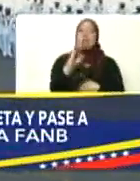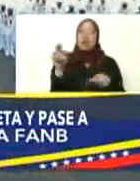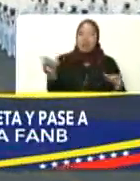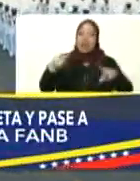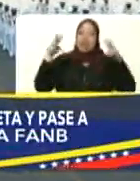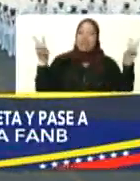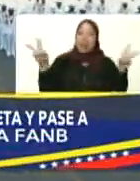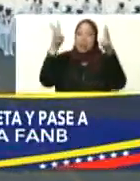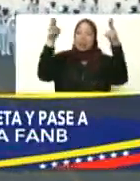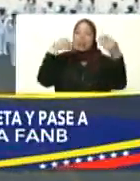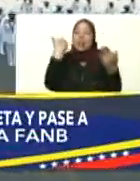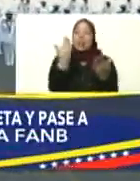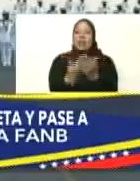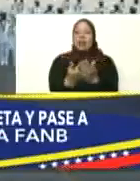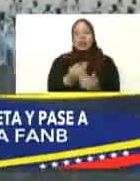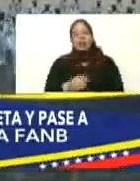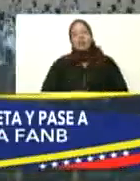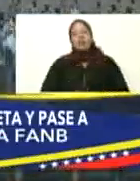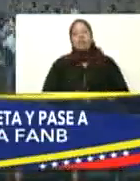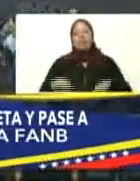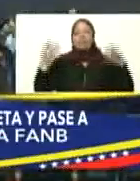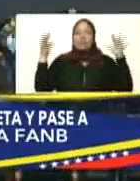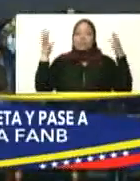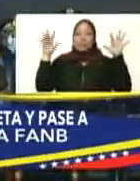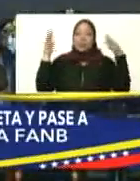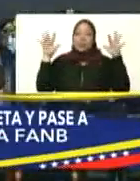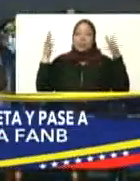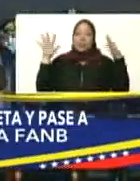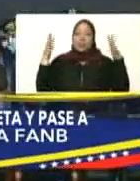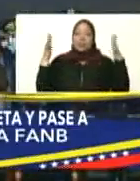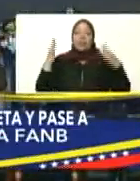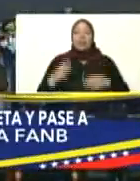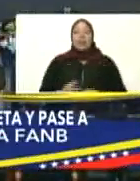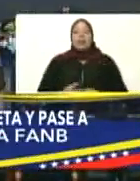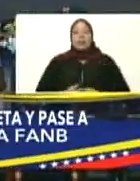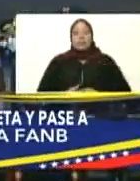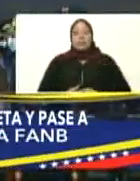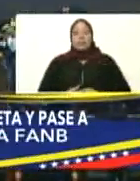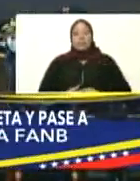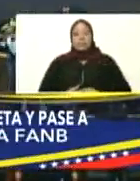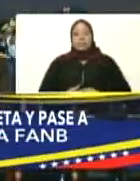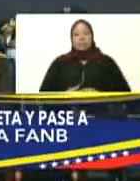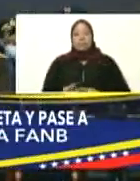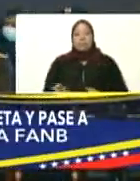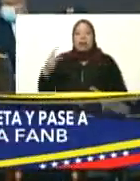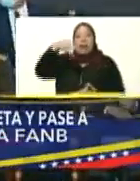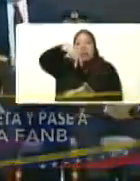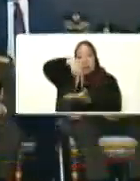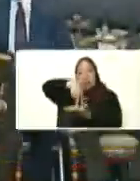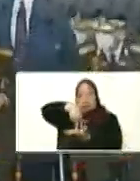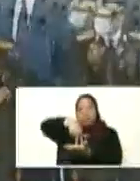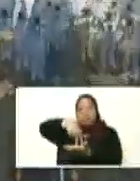¡Venceremos! Muchas gracias. ¡Ahí que! ¡Chan!